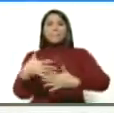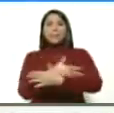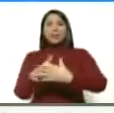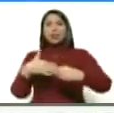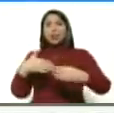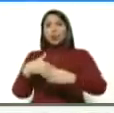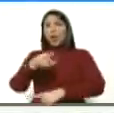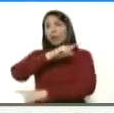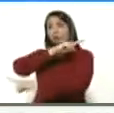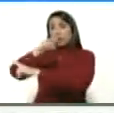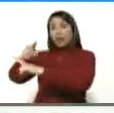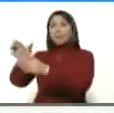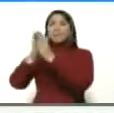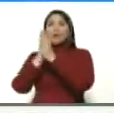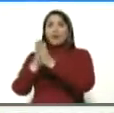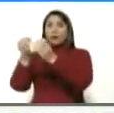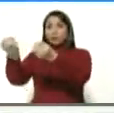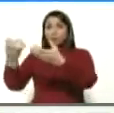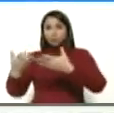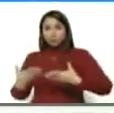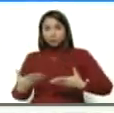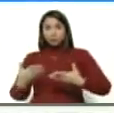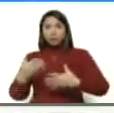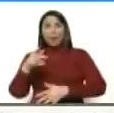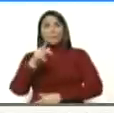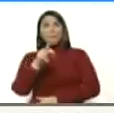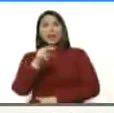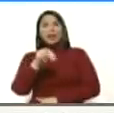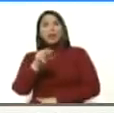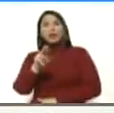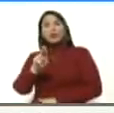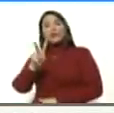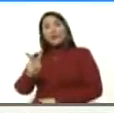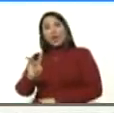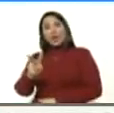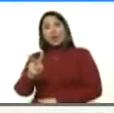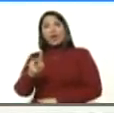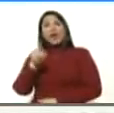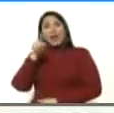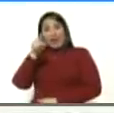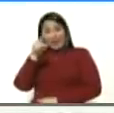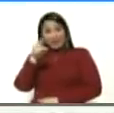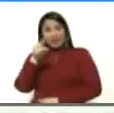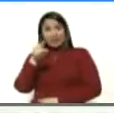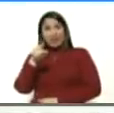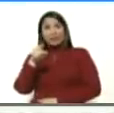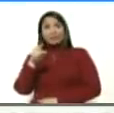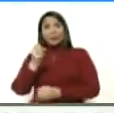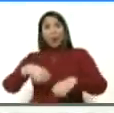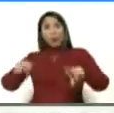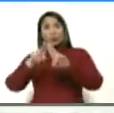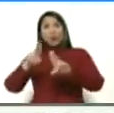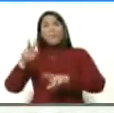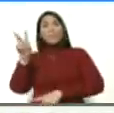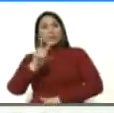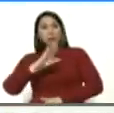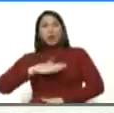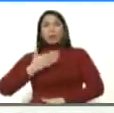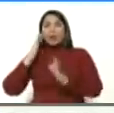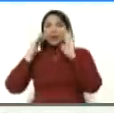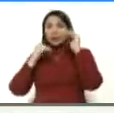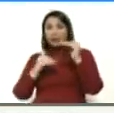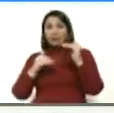le ordena que se los entregue al PNUD para que a través del PNUD Venezuela pueda atender la